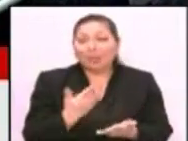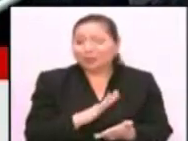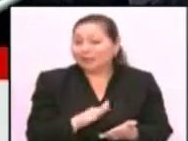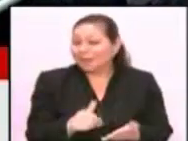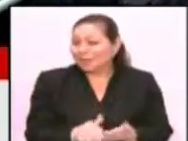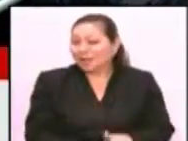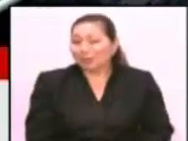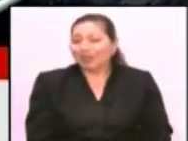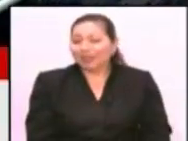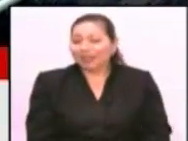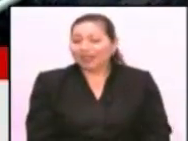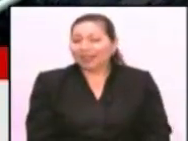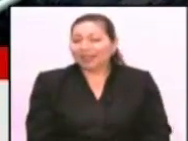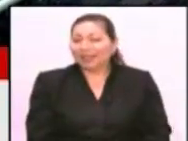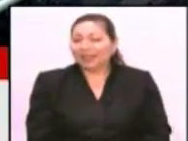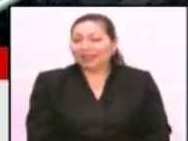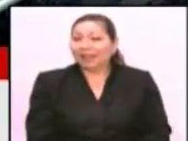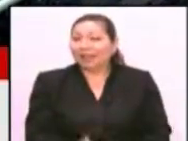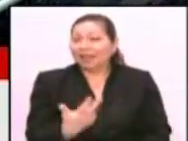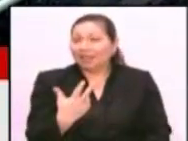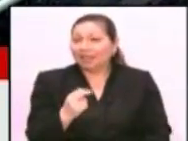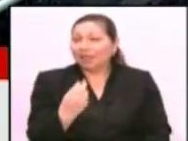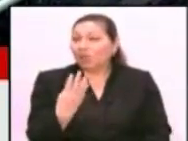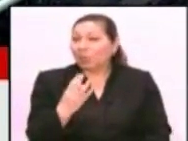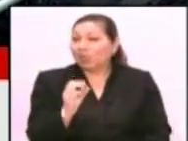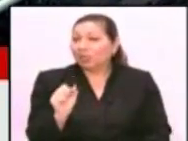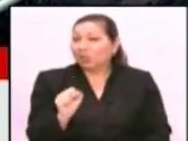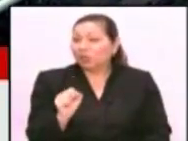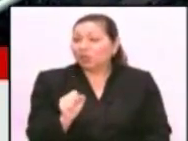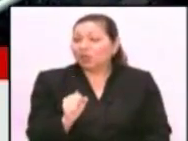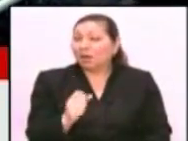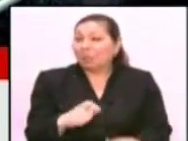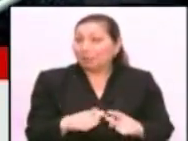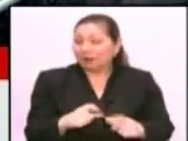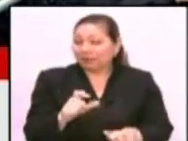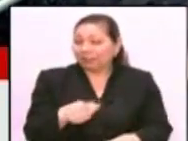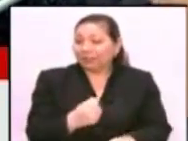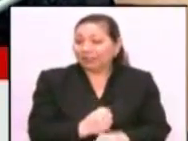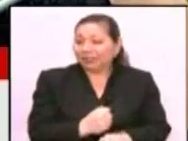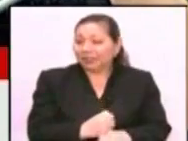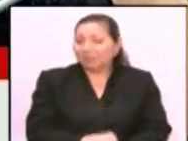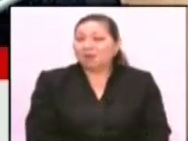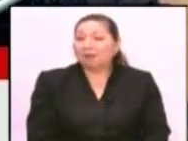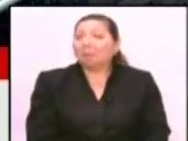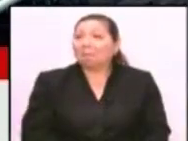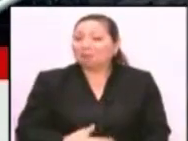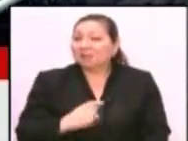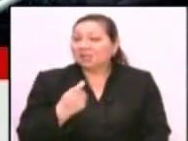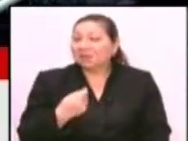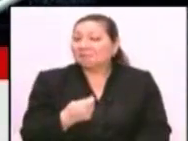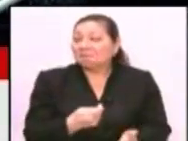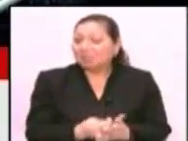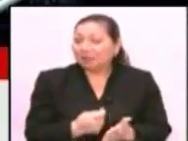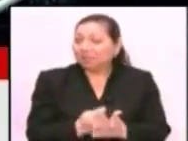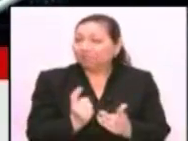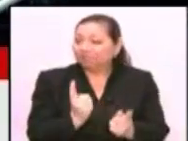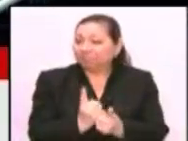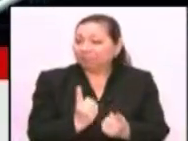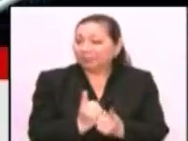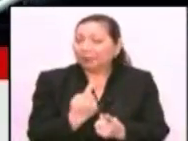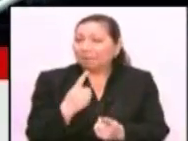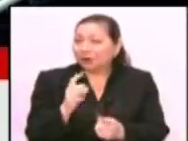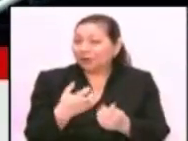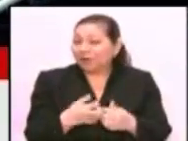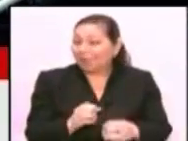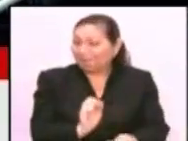mundo. Esos 30, 40 soles que se paga de la boleta de trabajo podría ser pagado directamente por